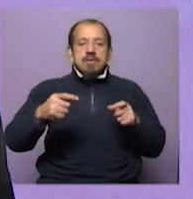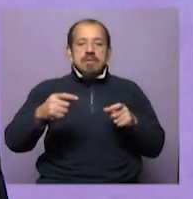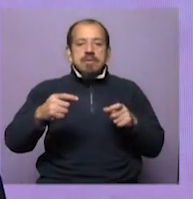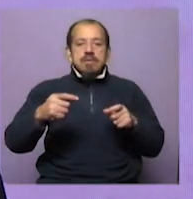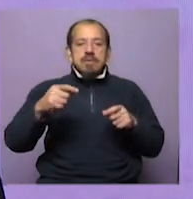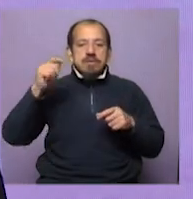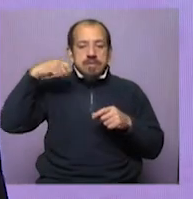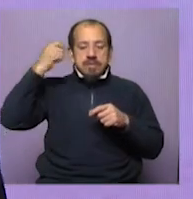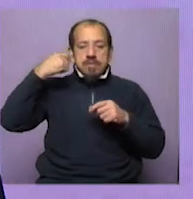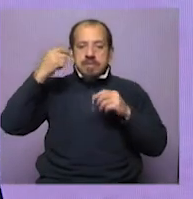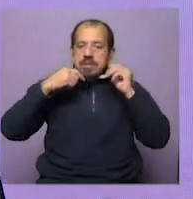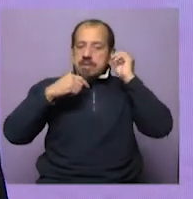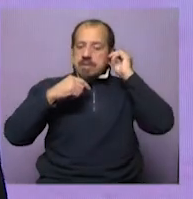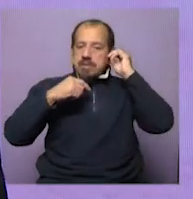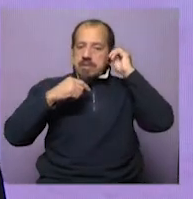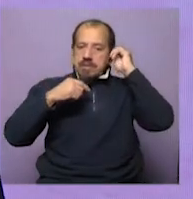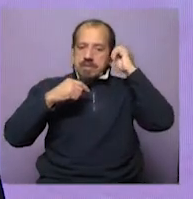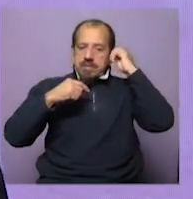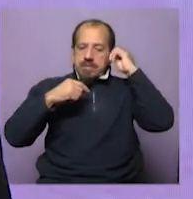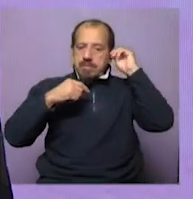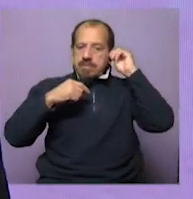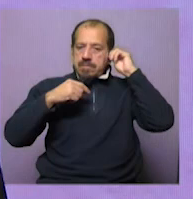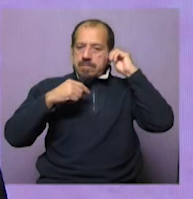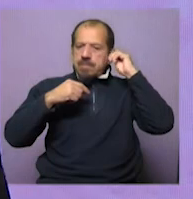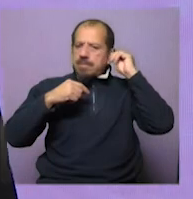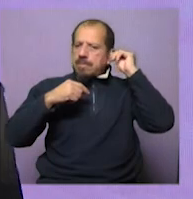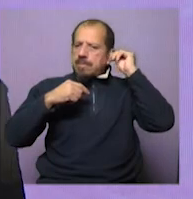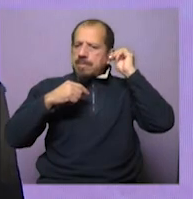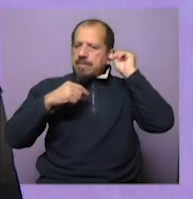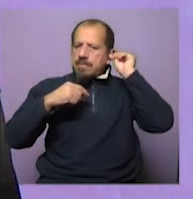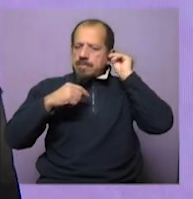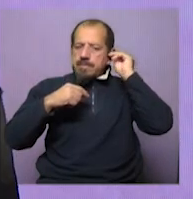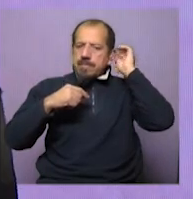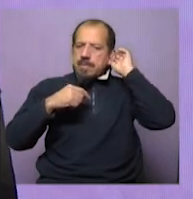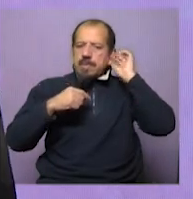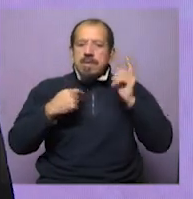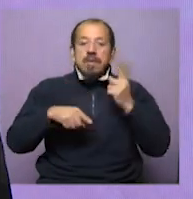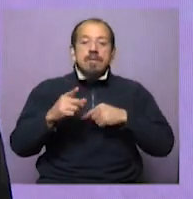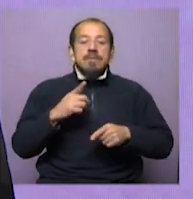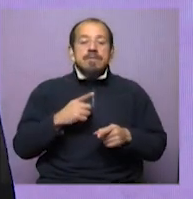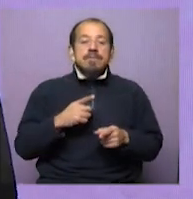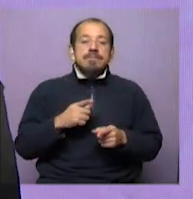también están en un movimiento, se va a volver un instituto, van a tener una sala de cine que va a funcionar durante el año, etc.